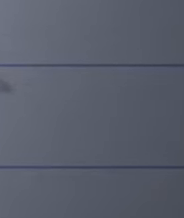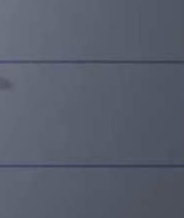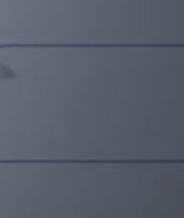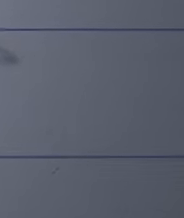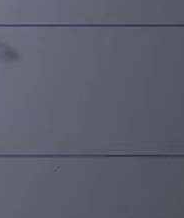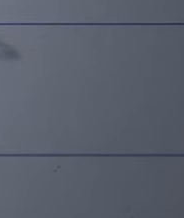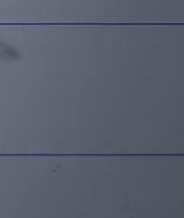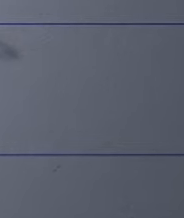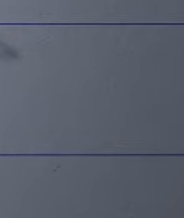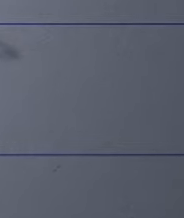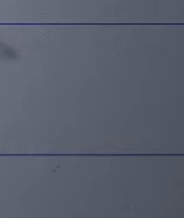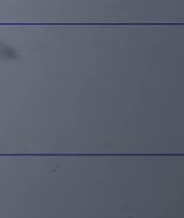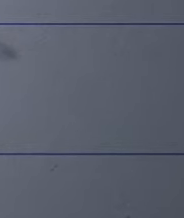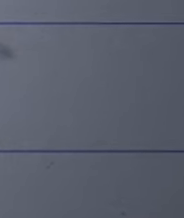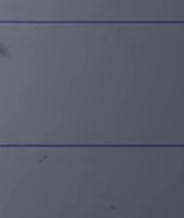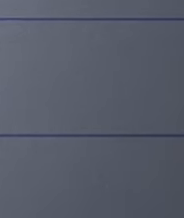adyacente